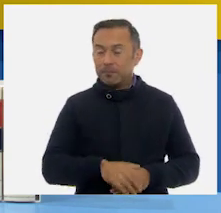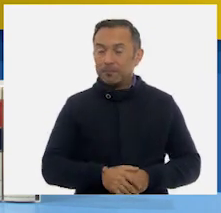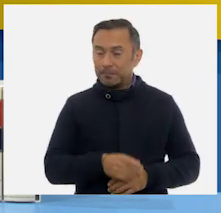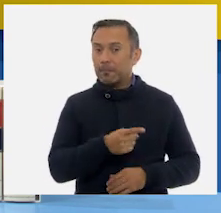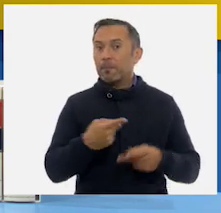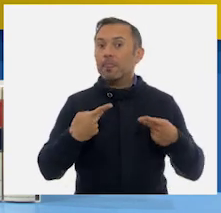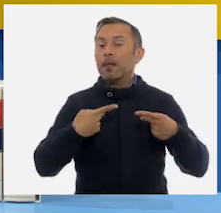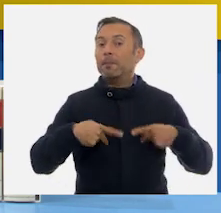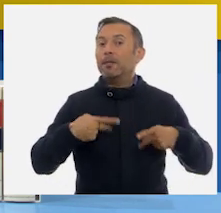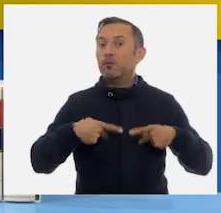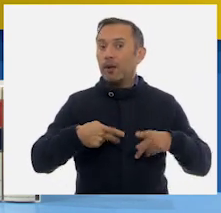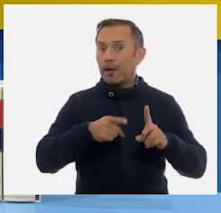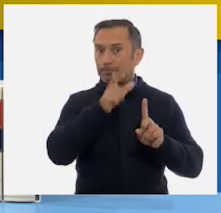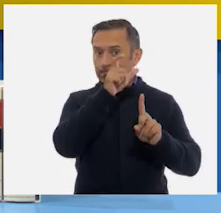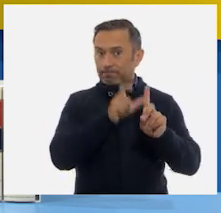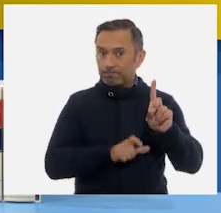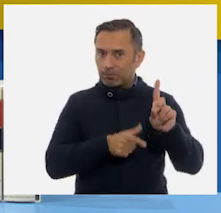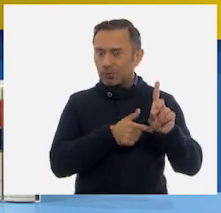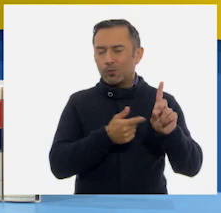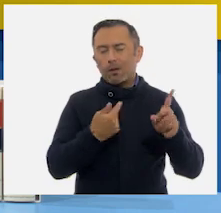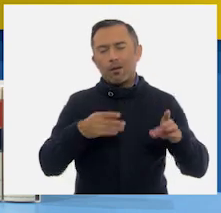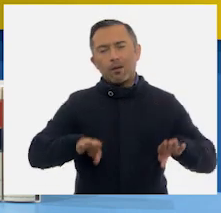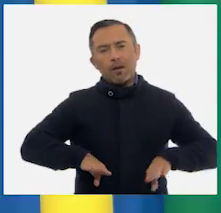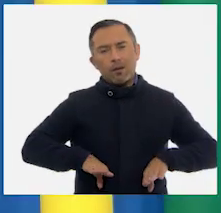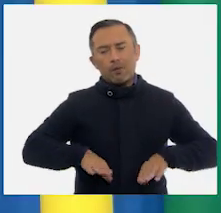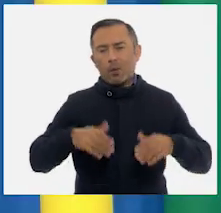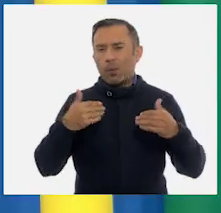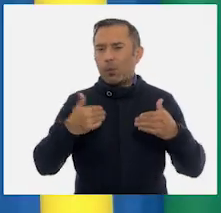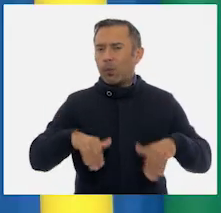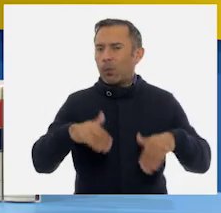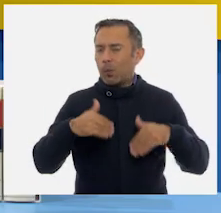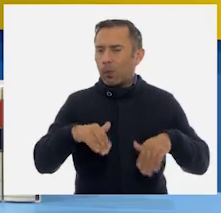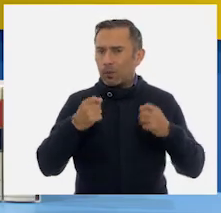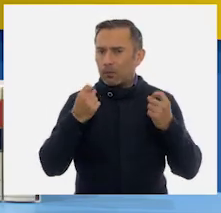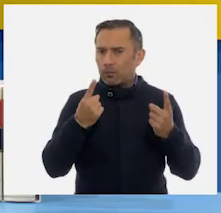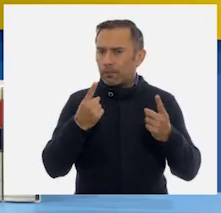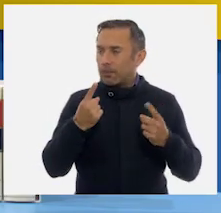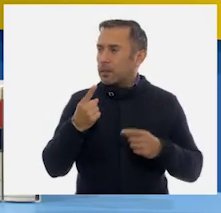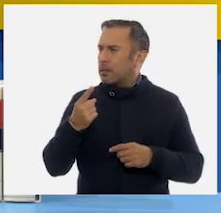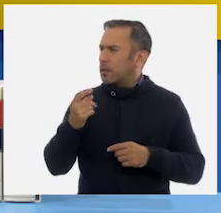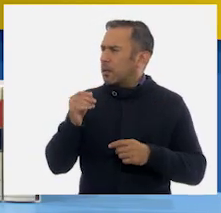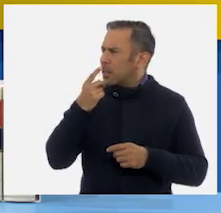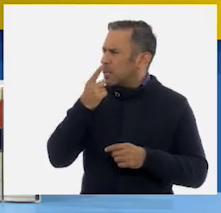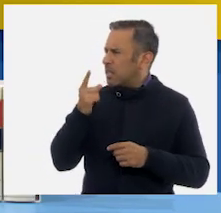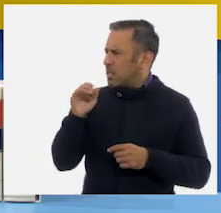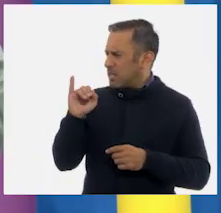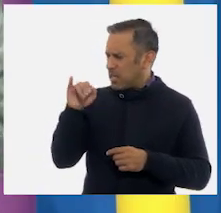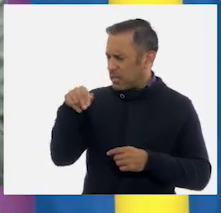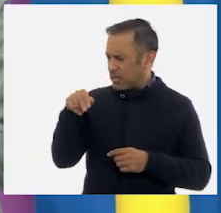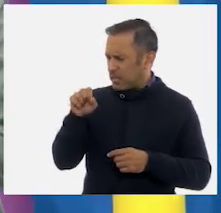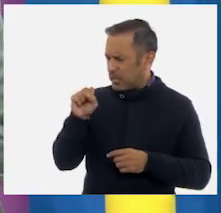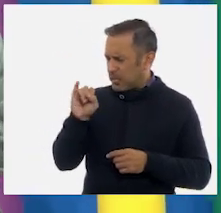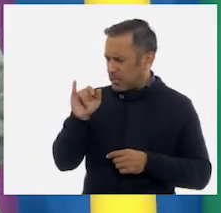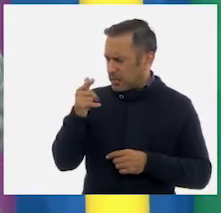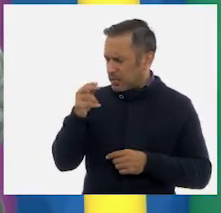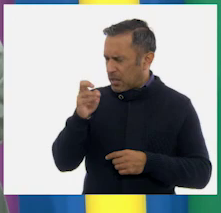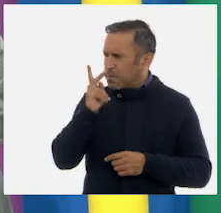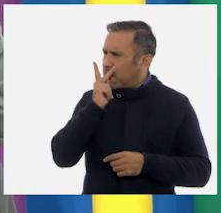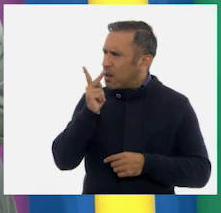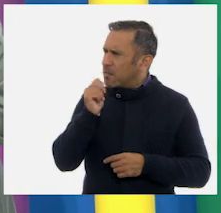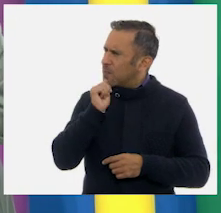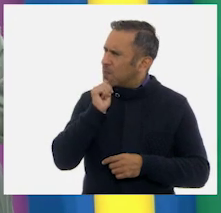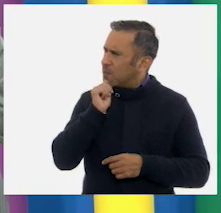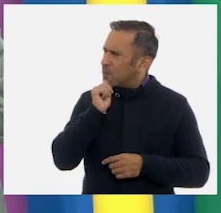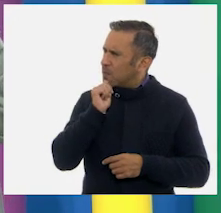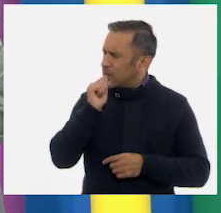personaje poseía grandes cualidades. ¿En qué? Insigne. Ah, no, permíteme, Gaby, voy a buscarlo porque